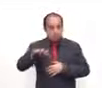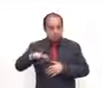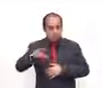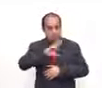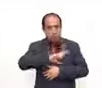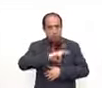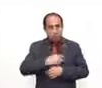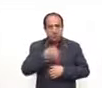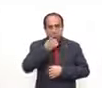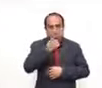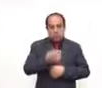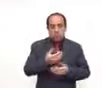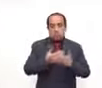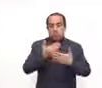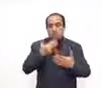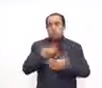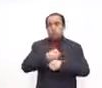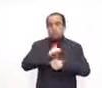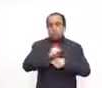Siguiente.